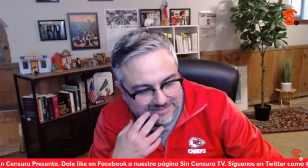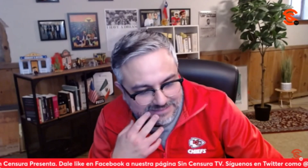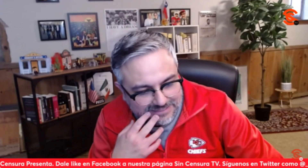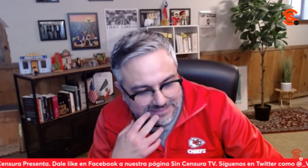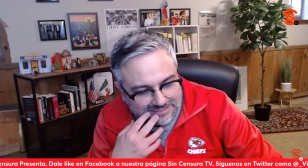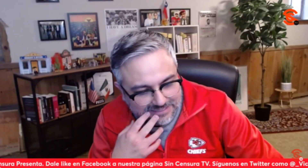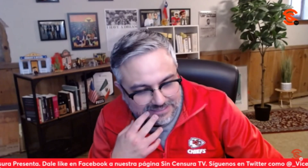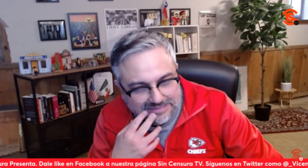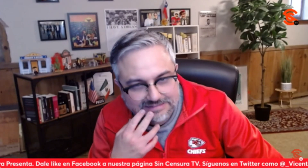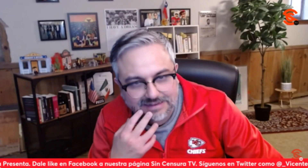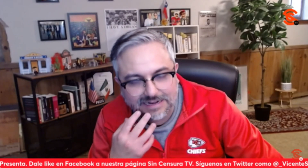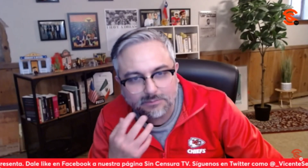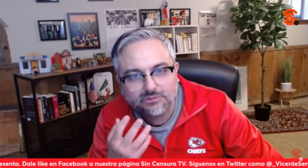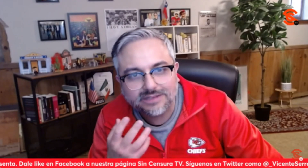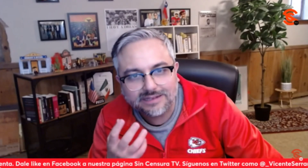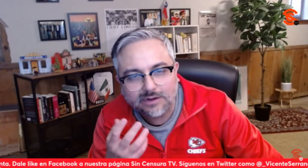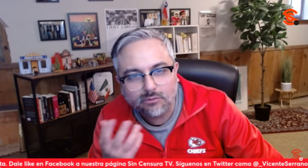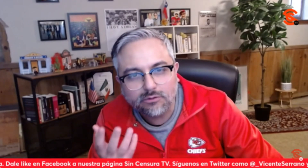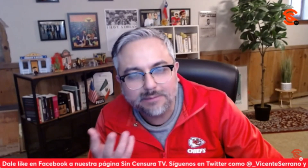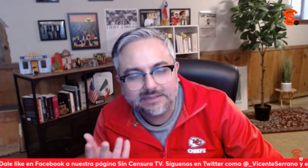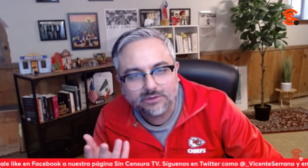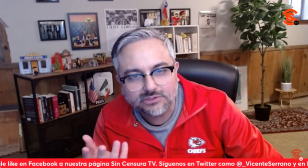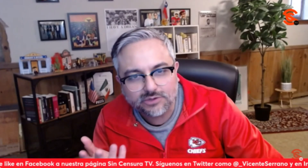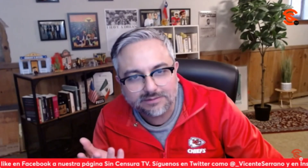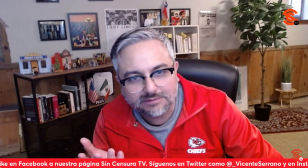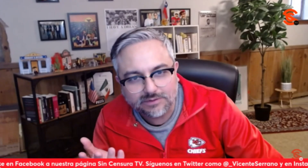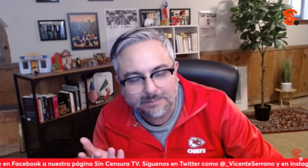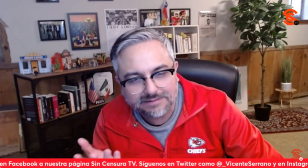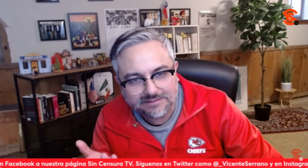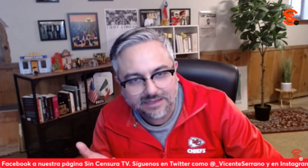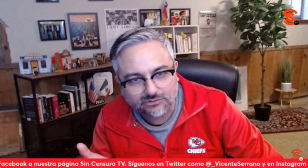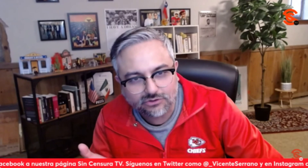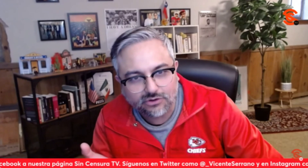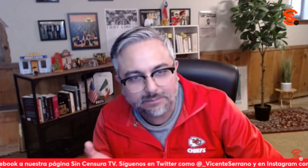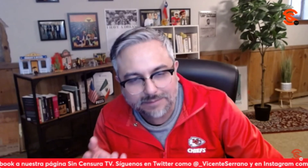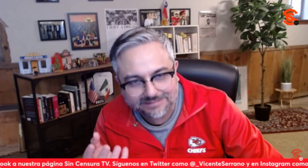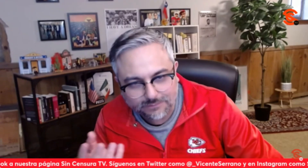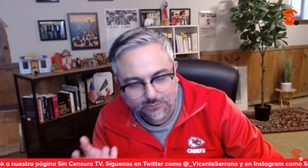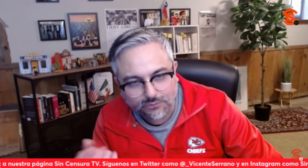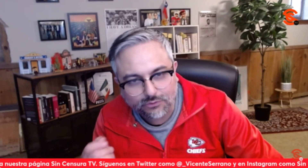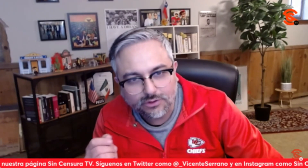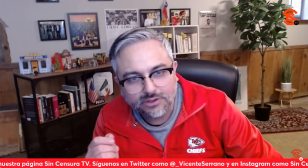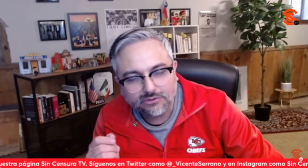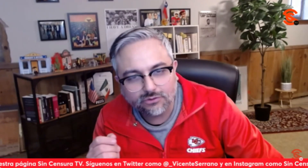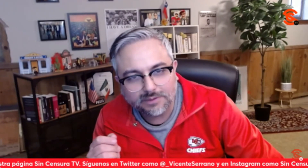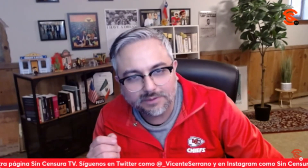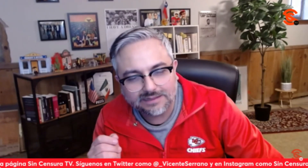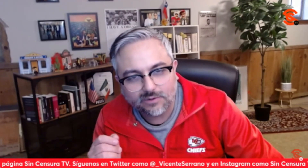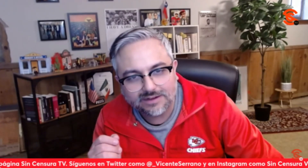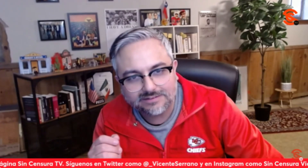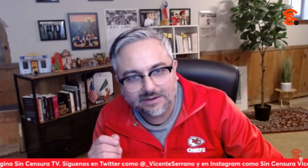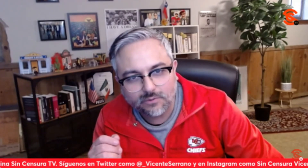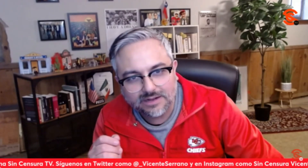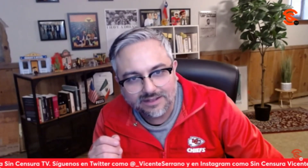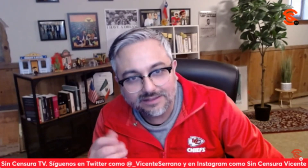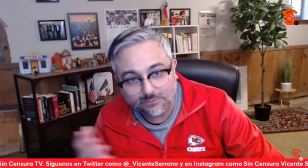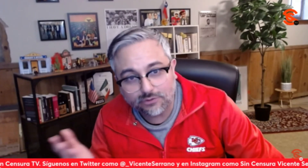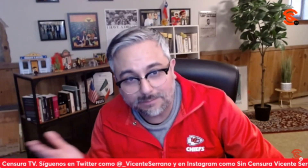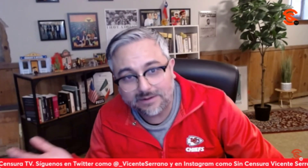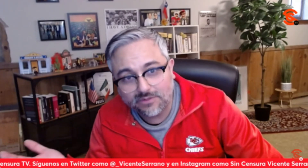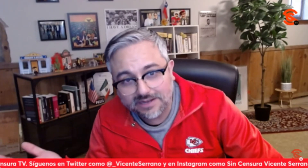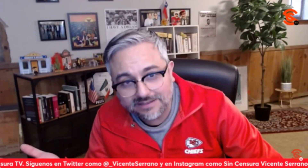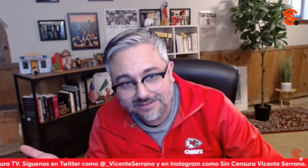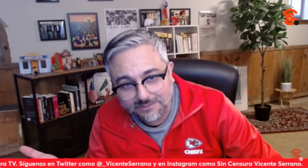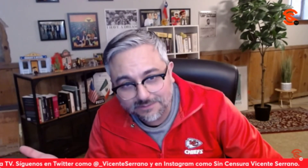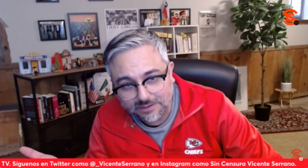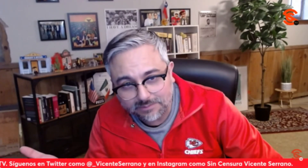el presidente le dice a Ramos si en algún momento ha hecho una investigación más a fondo sobre Genaro García Luna, quien